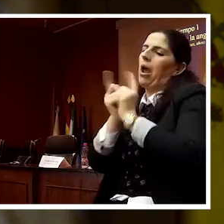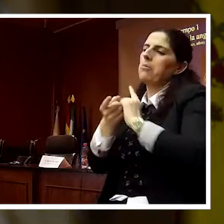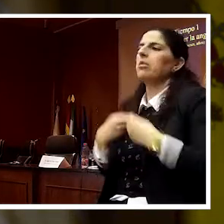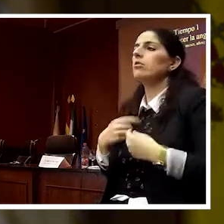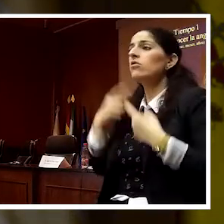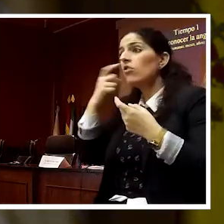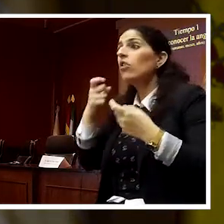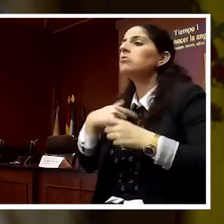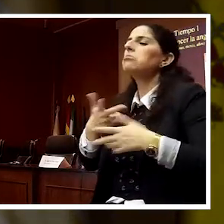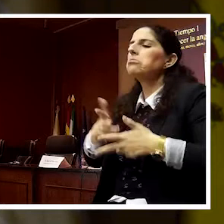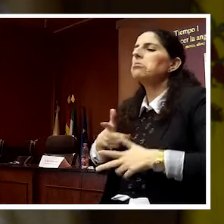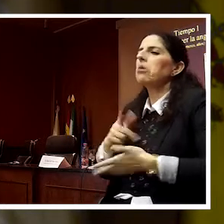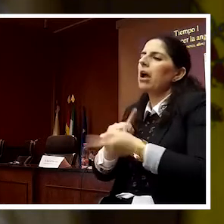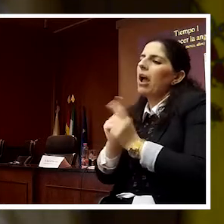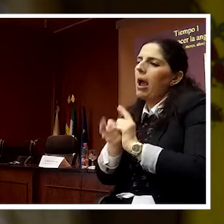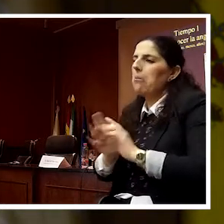los vasodilatadores.